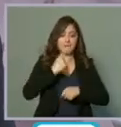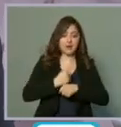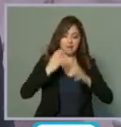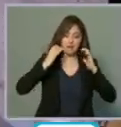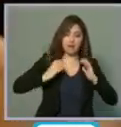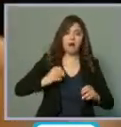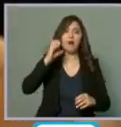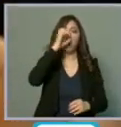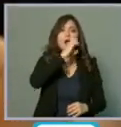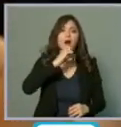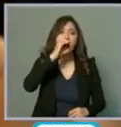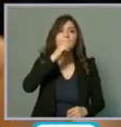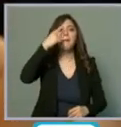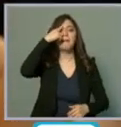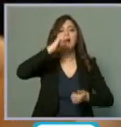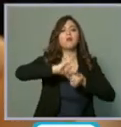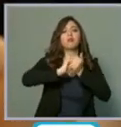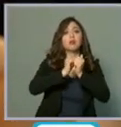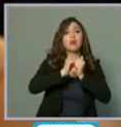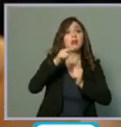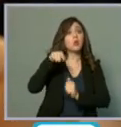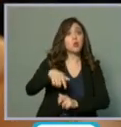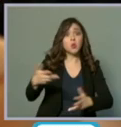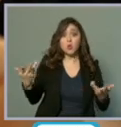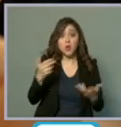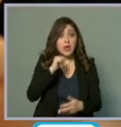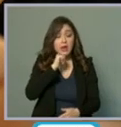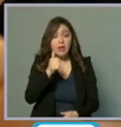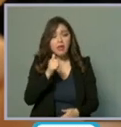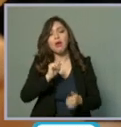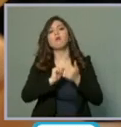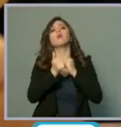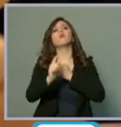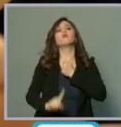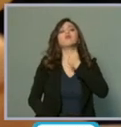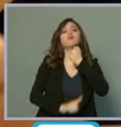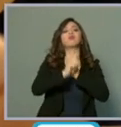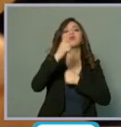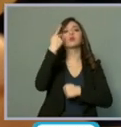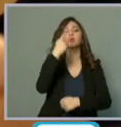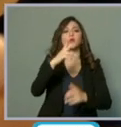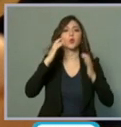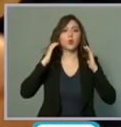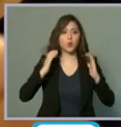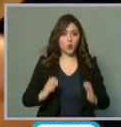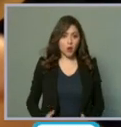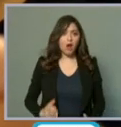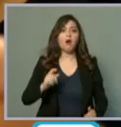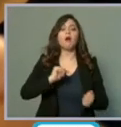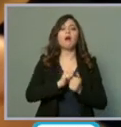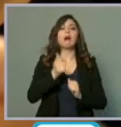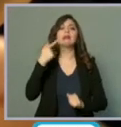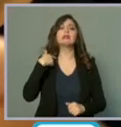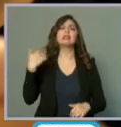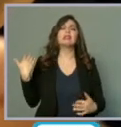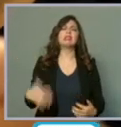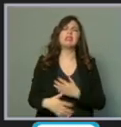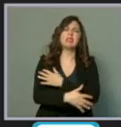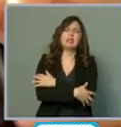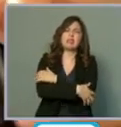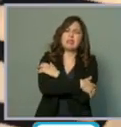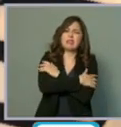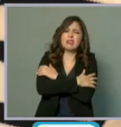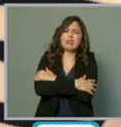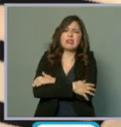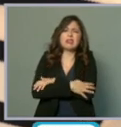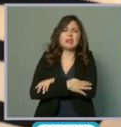bruscos ocasionan lesiones que pueden ser hasta ocasionar visita a un hospital por el dolor tan intenso que pueden